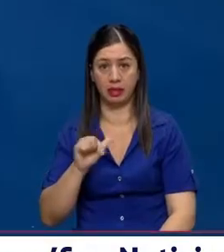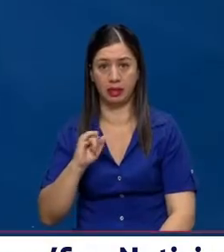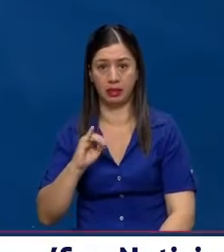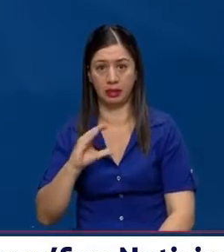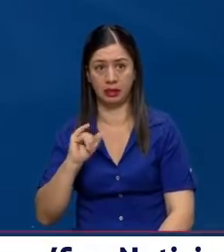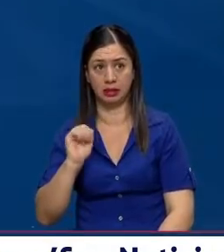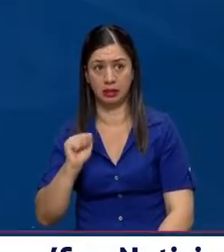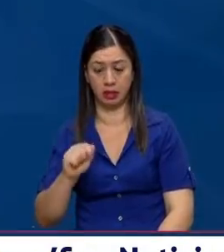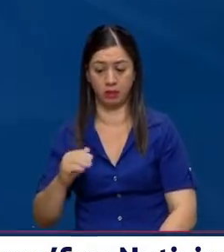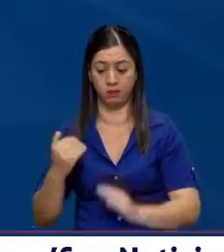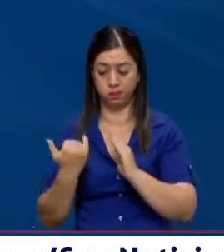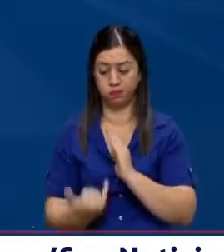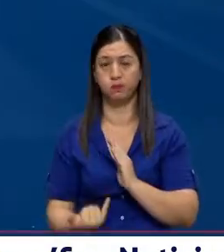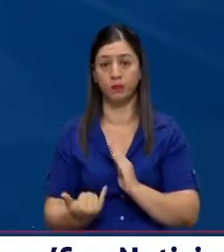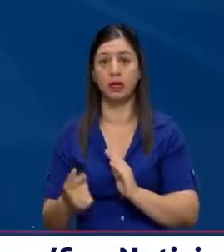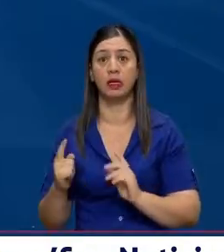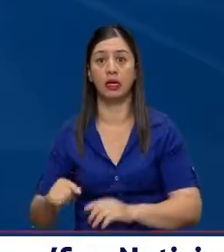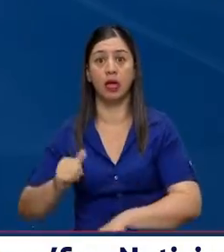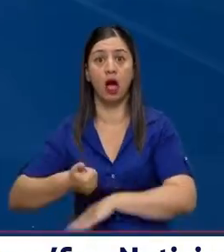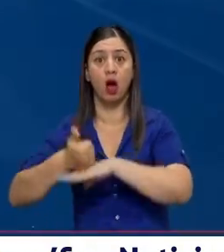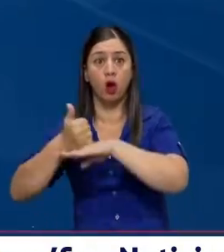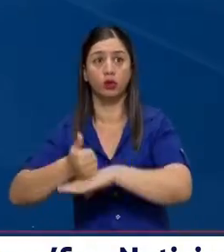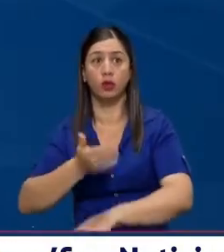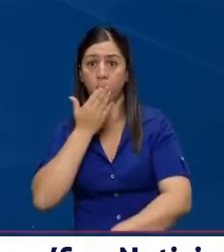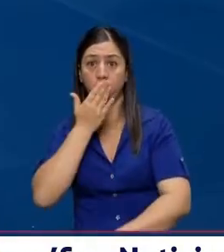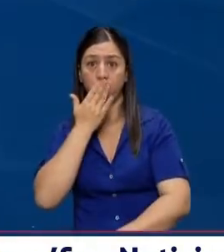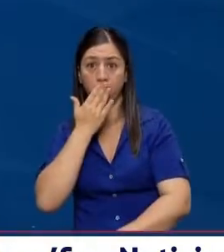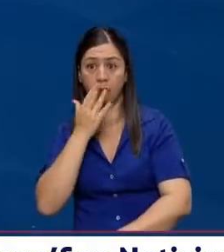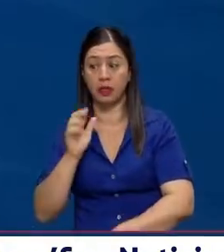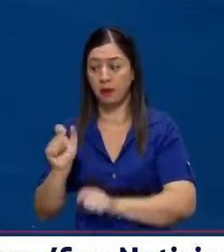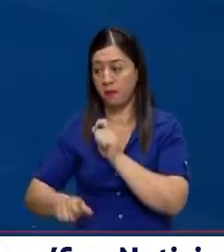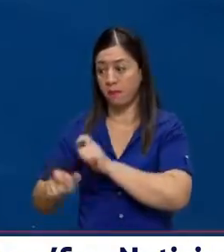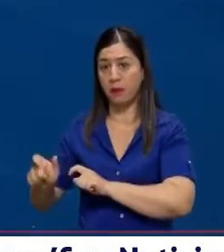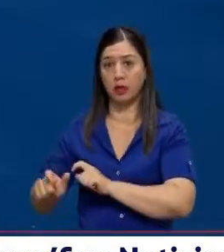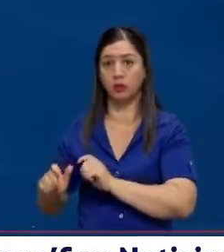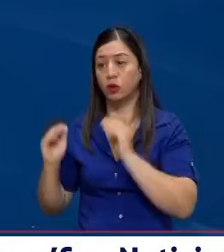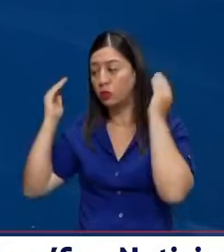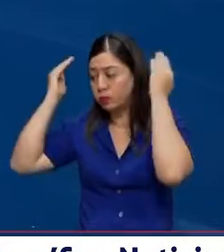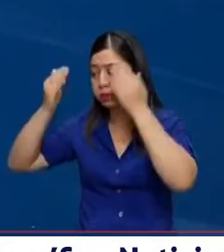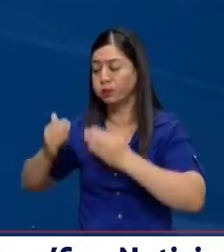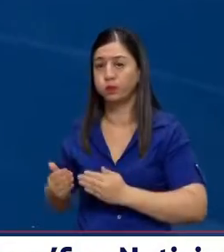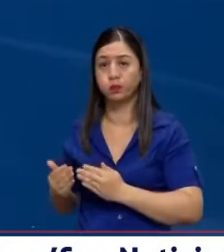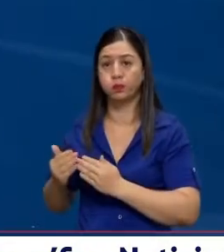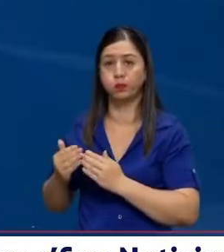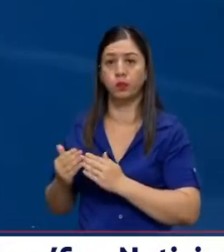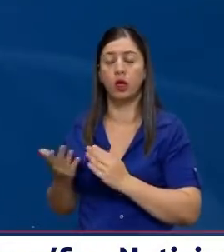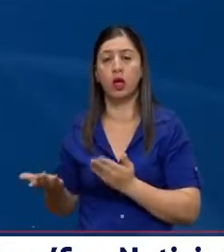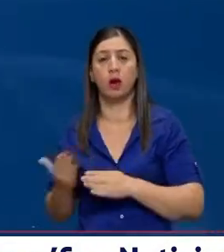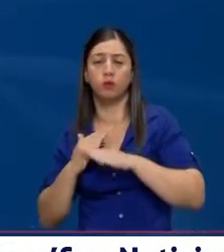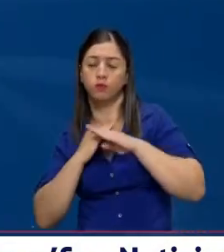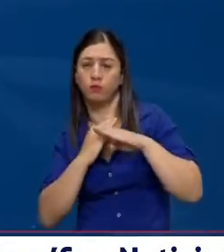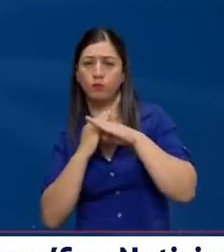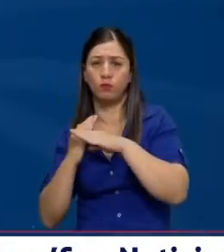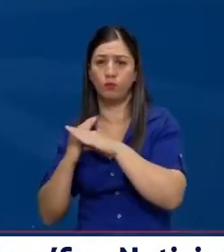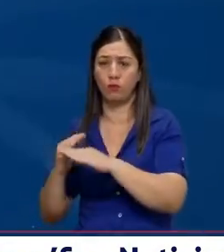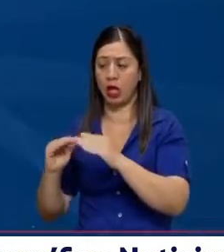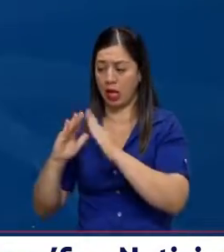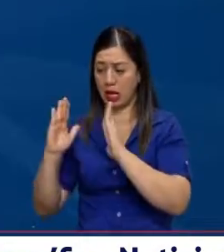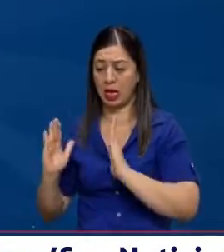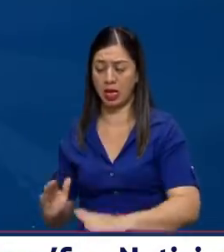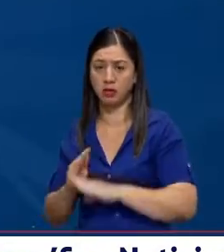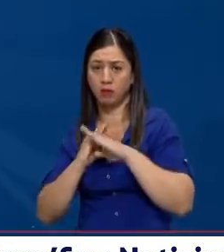las autoridades indígenas y a la población civil refugiarse dentro de sus territorios, dentro de sus